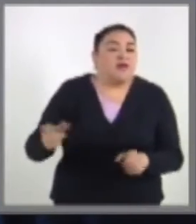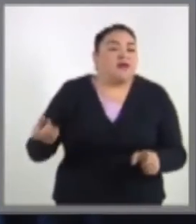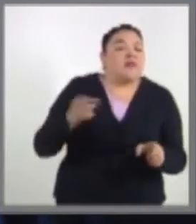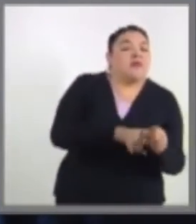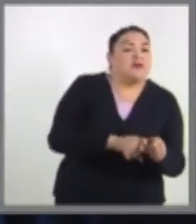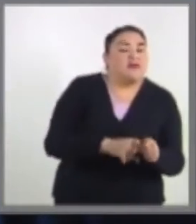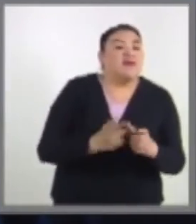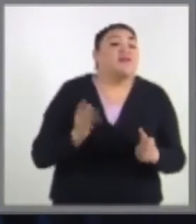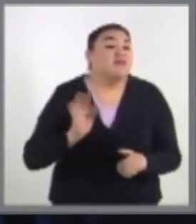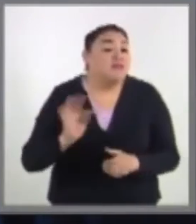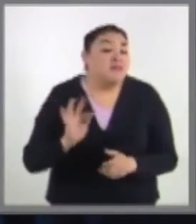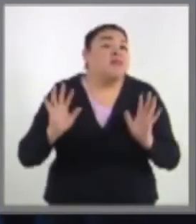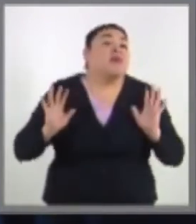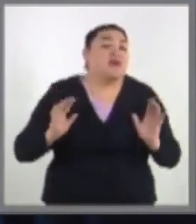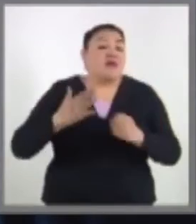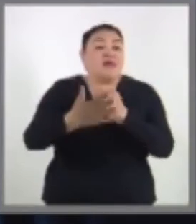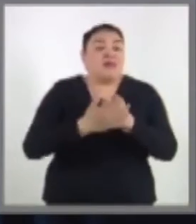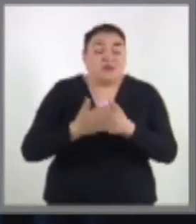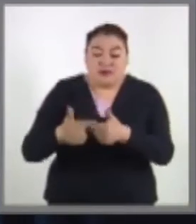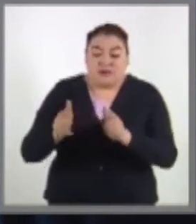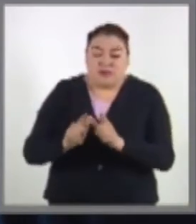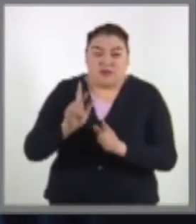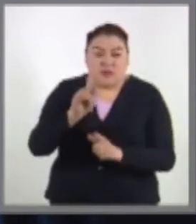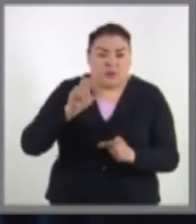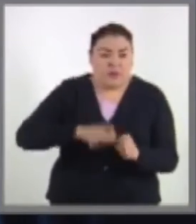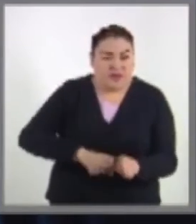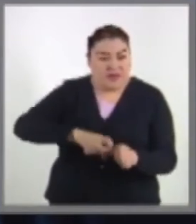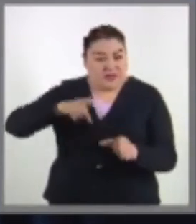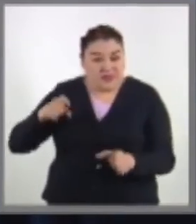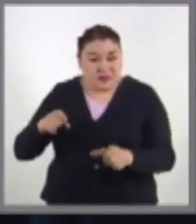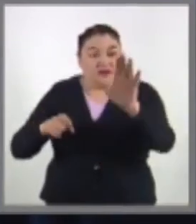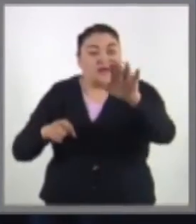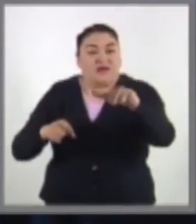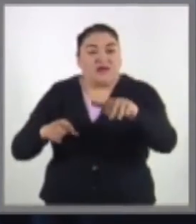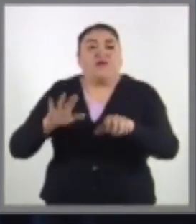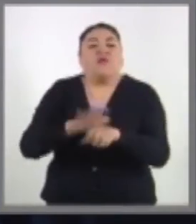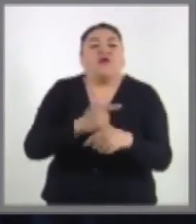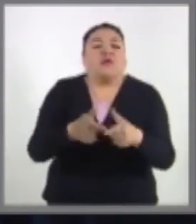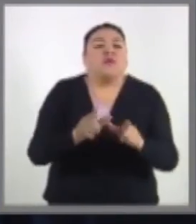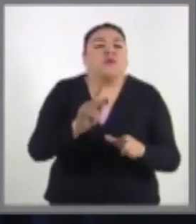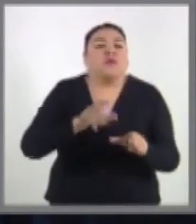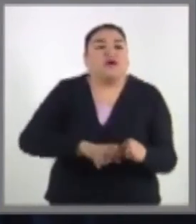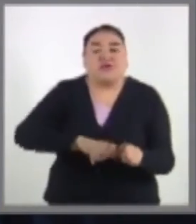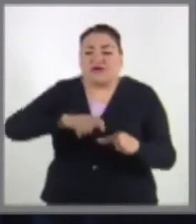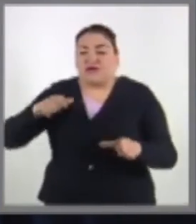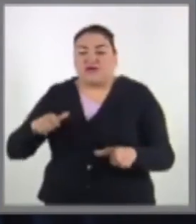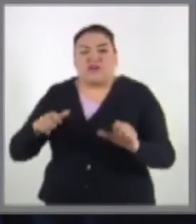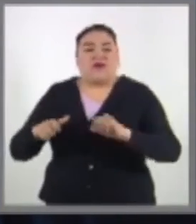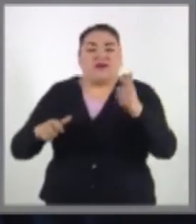no sé si mandados. Y los que se fueron del PAN, presidente, se fueron justamente por eso, porque en otros